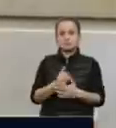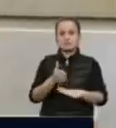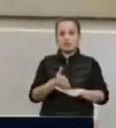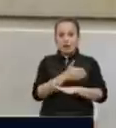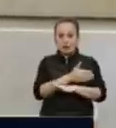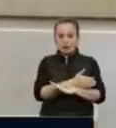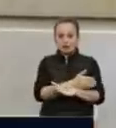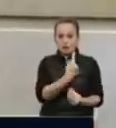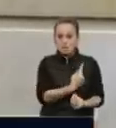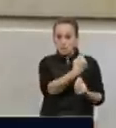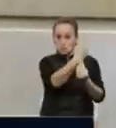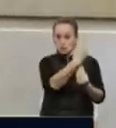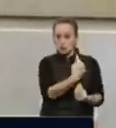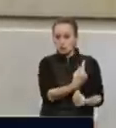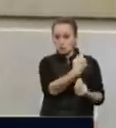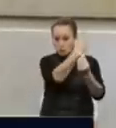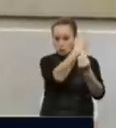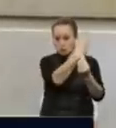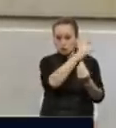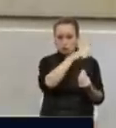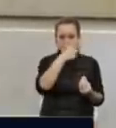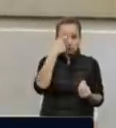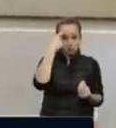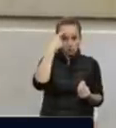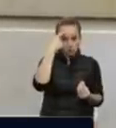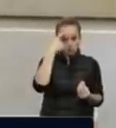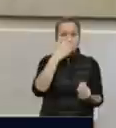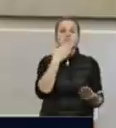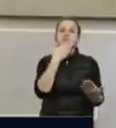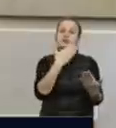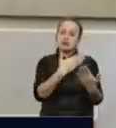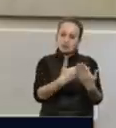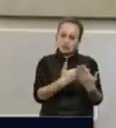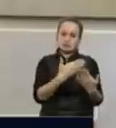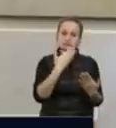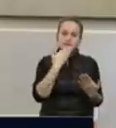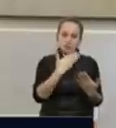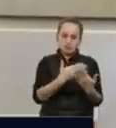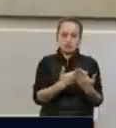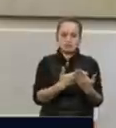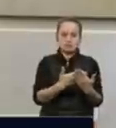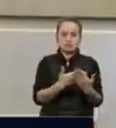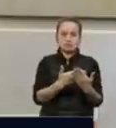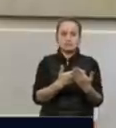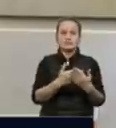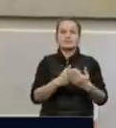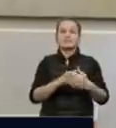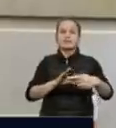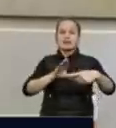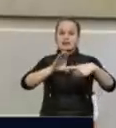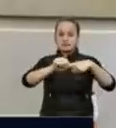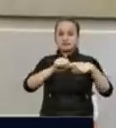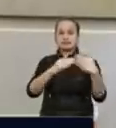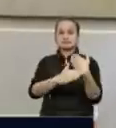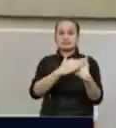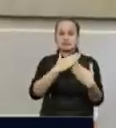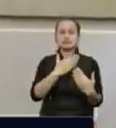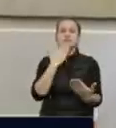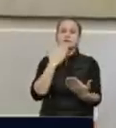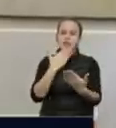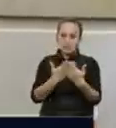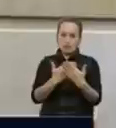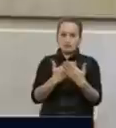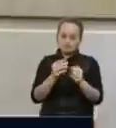algunos de las bancadas, de la bancada de gobierno, agradezco realmente esta citación, pero la agradezco